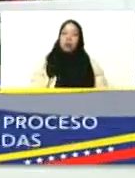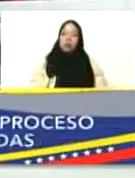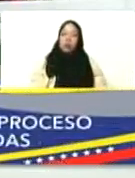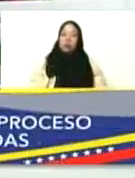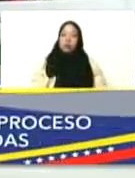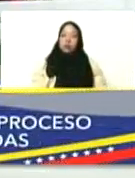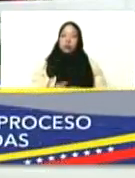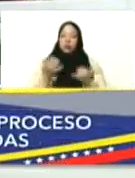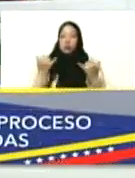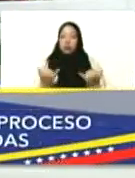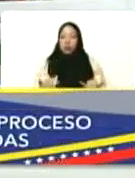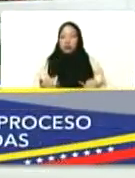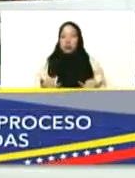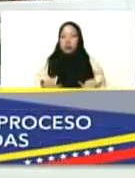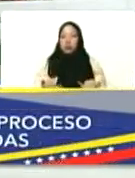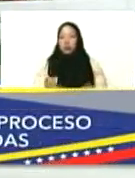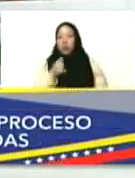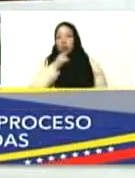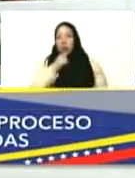Correcto.